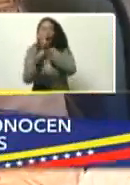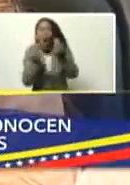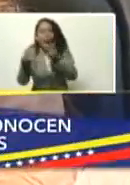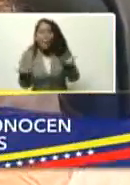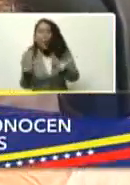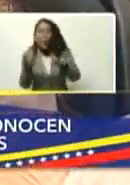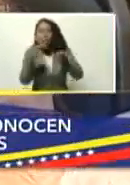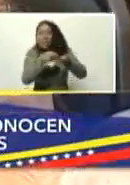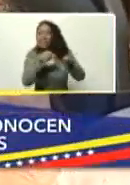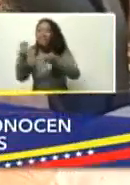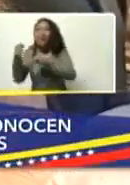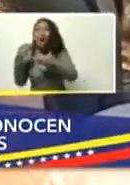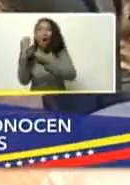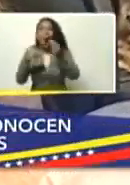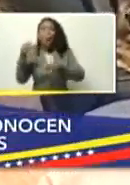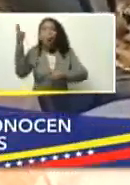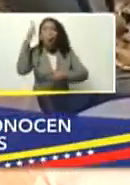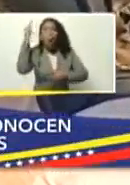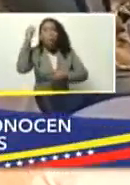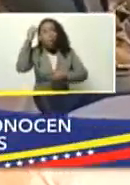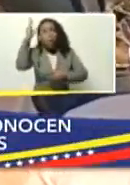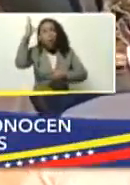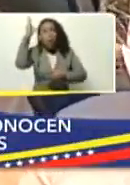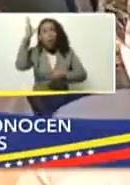para llevar todo este conocimiento